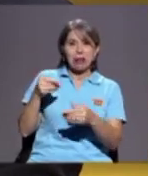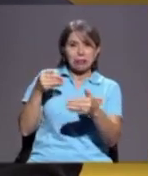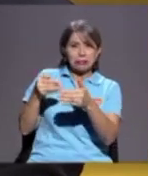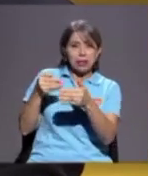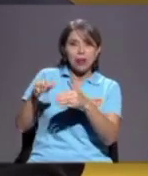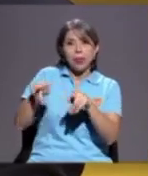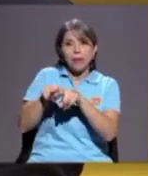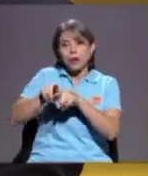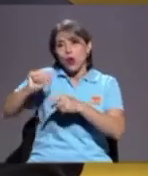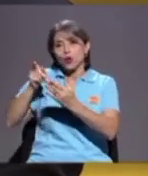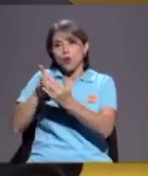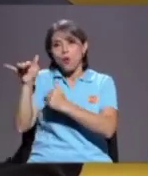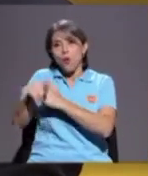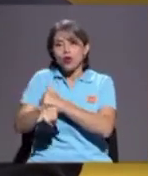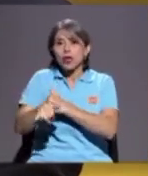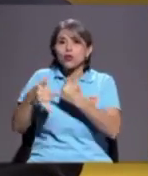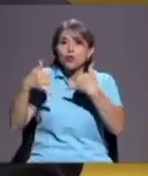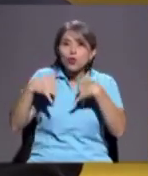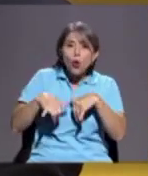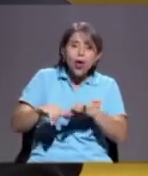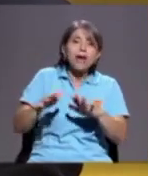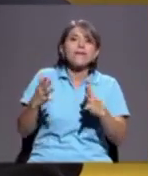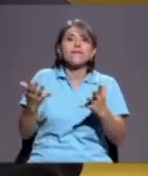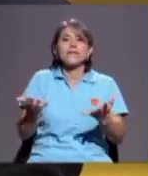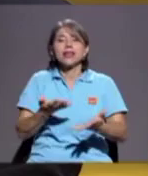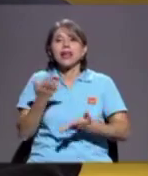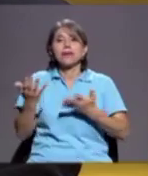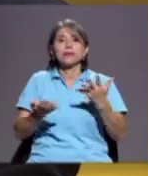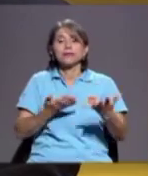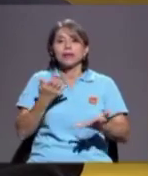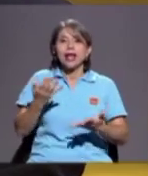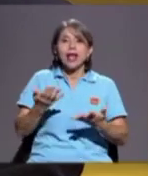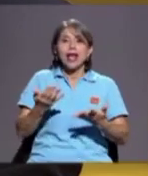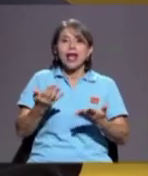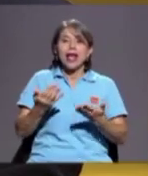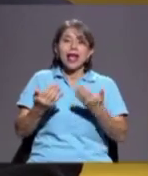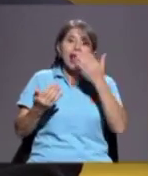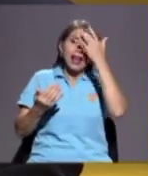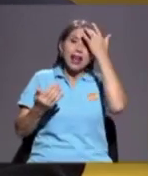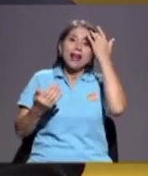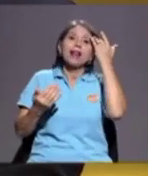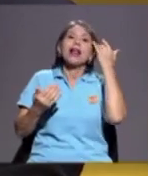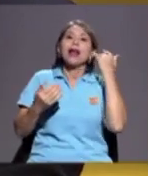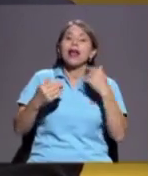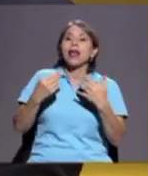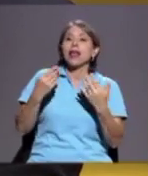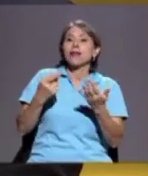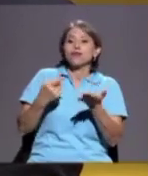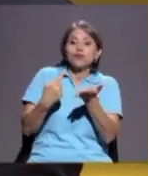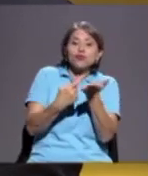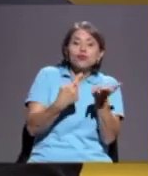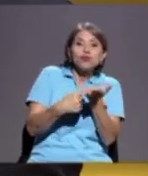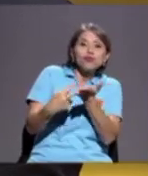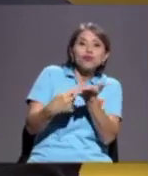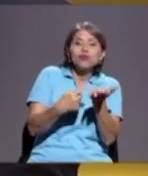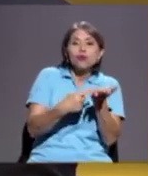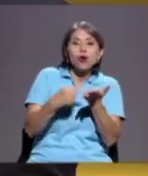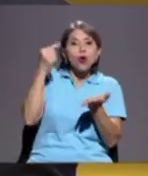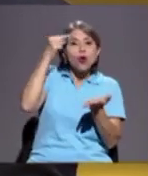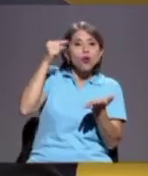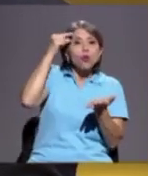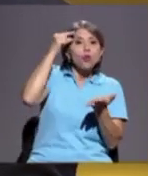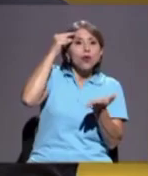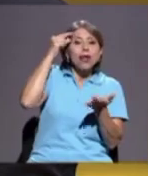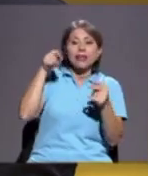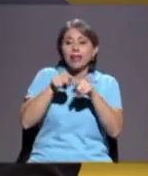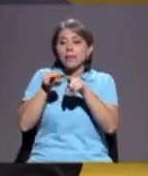esa discusión entre el gobierno y el dueño de ese local, ¿verdad? Porque es un local donde ahí va a pasar una